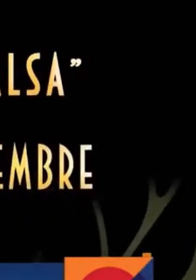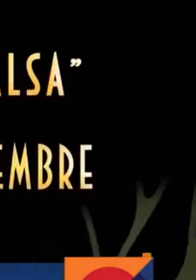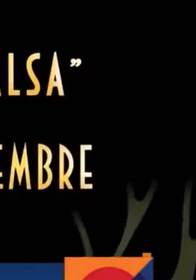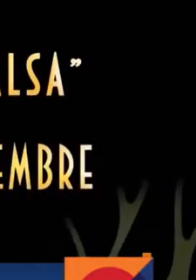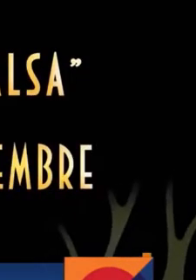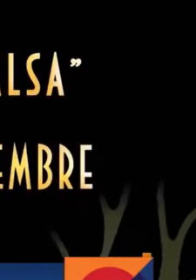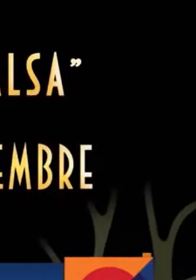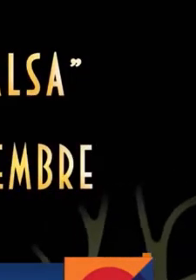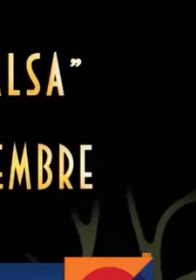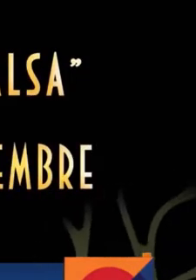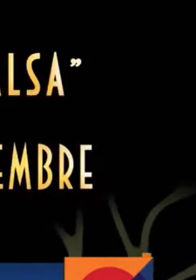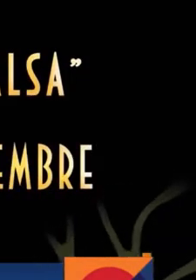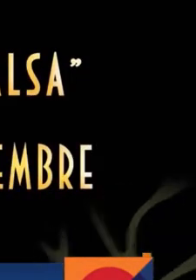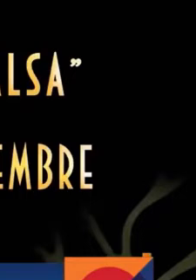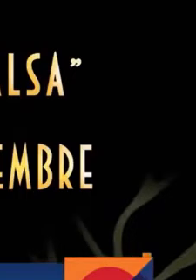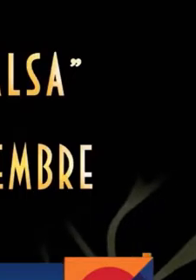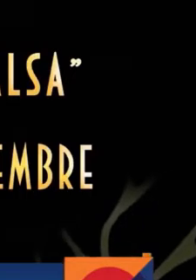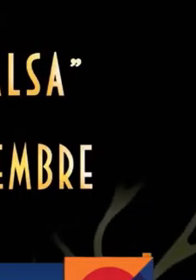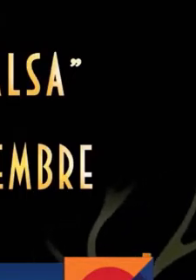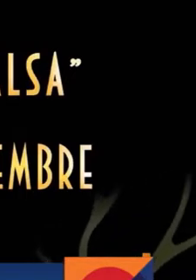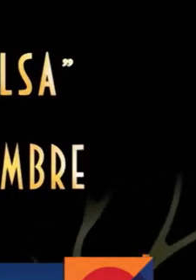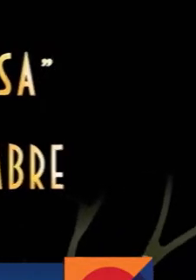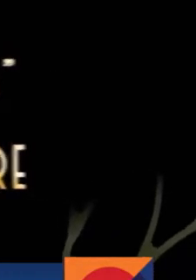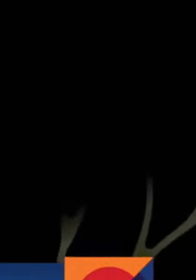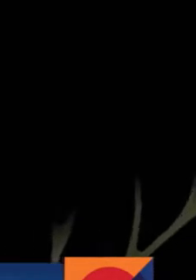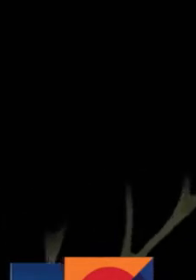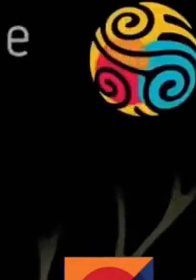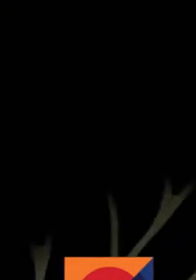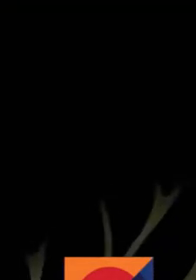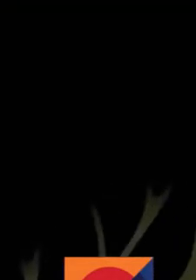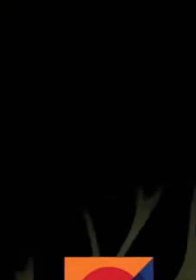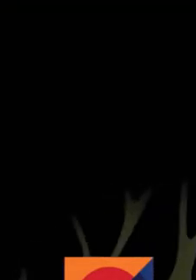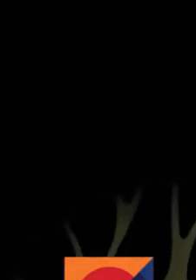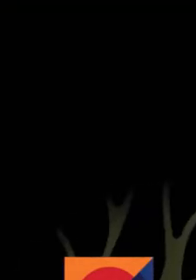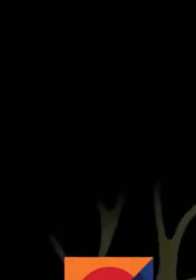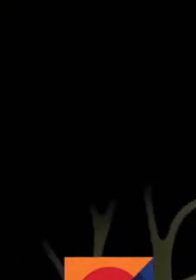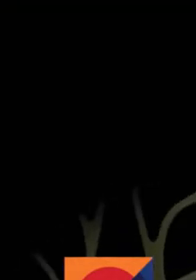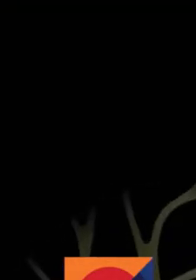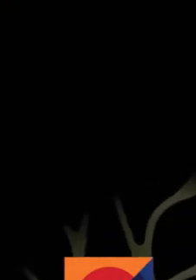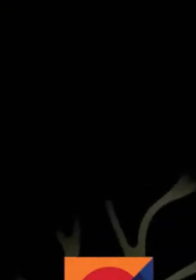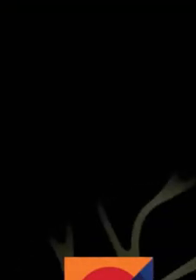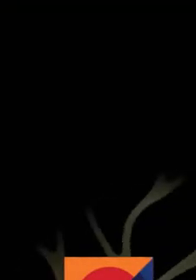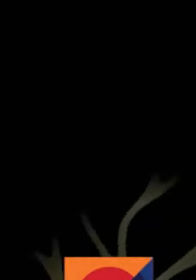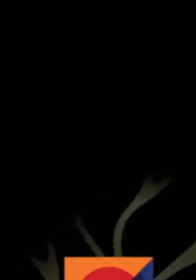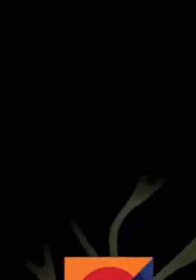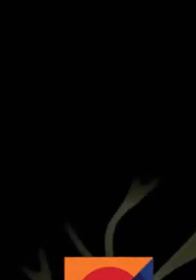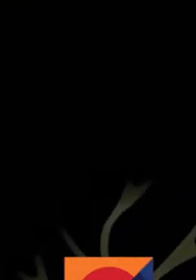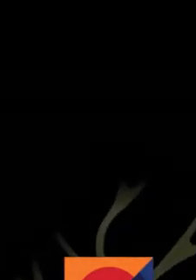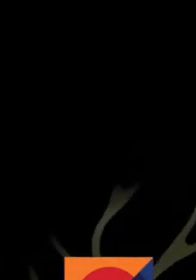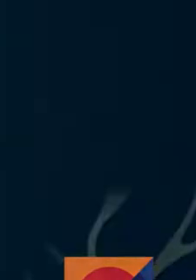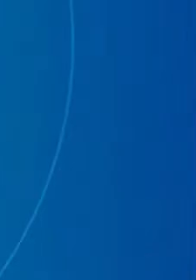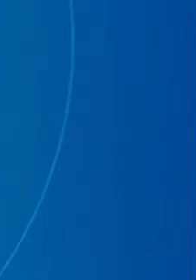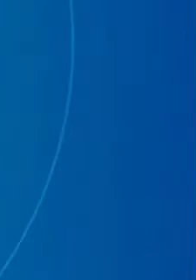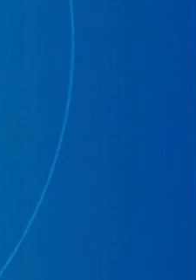Domingo 4 de septiembre, 8:30 de la noche, por Señal Colombia.